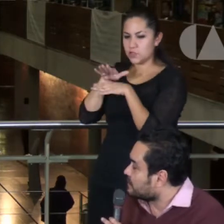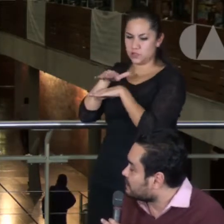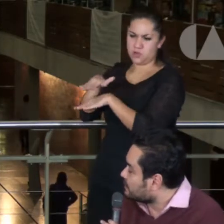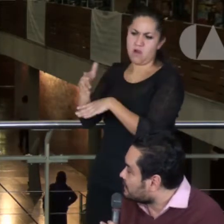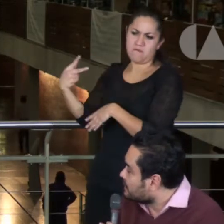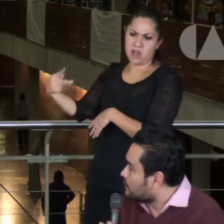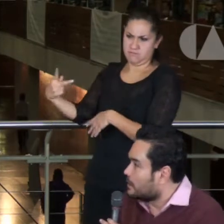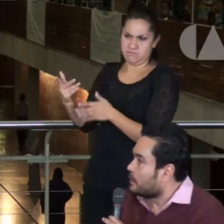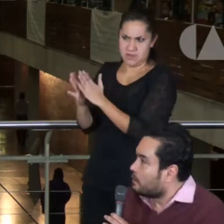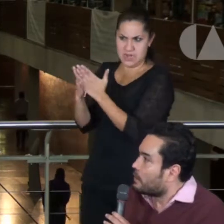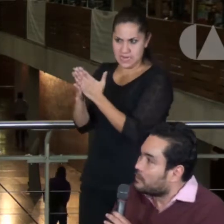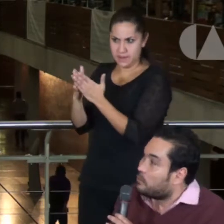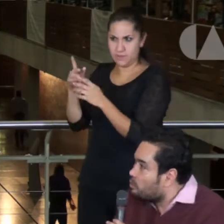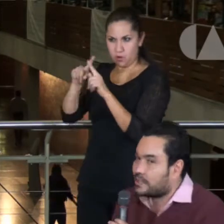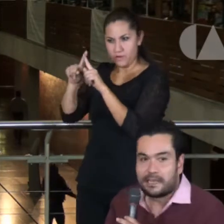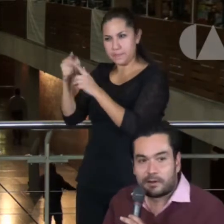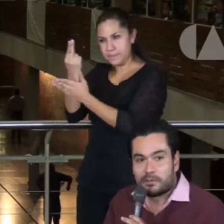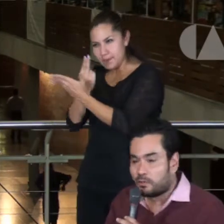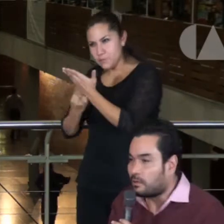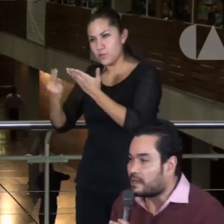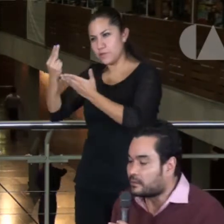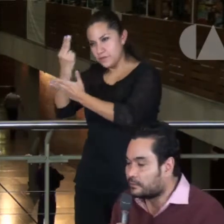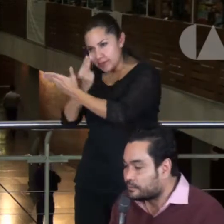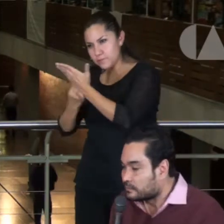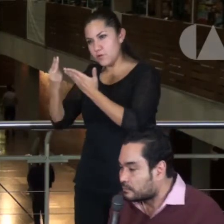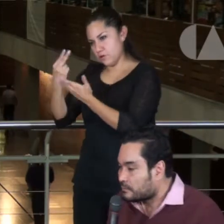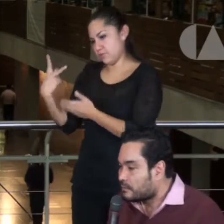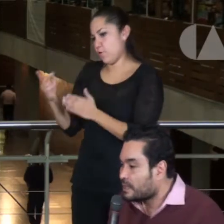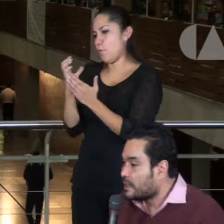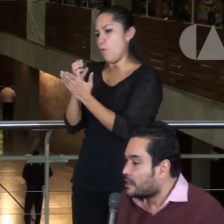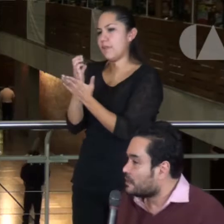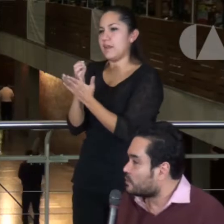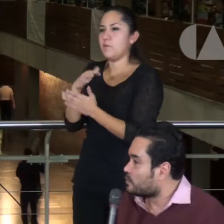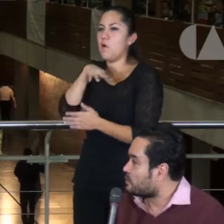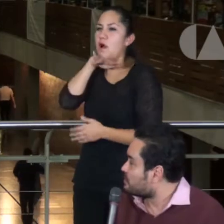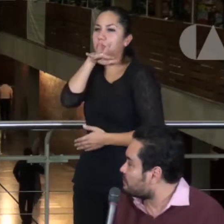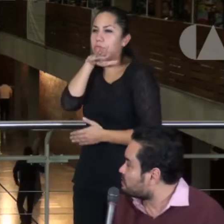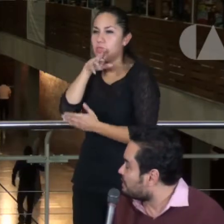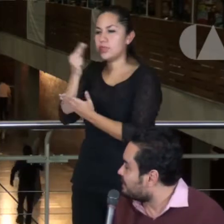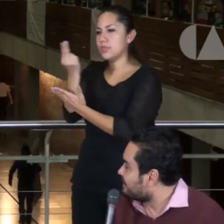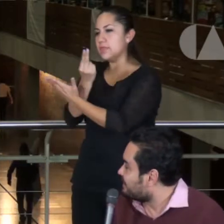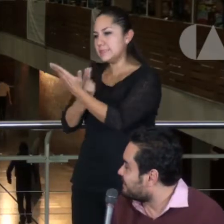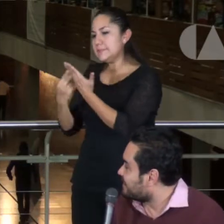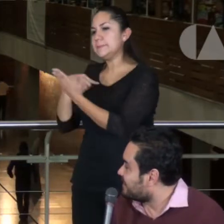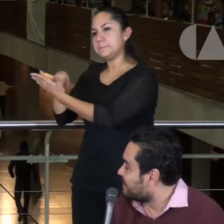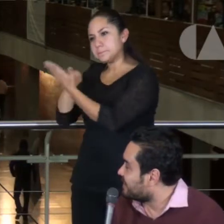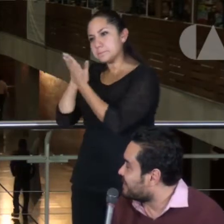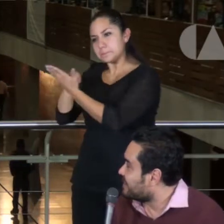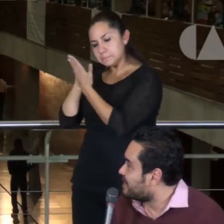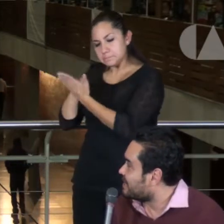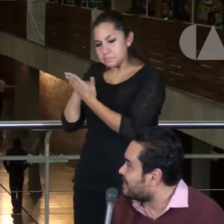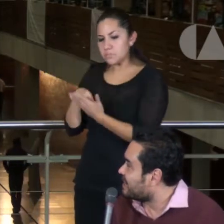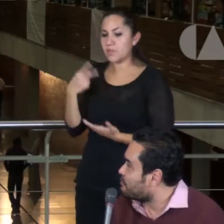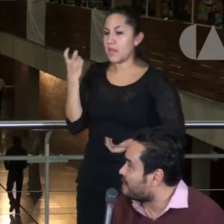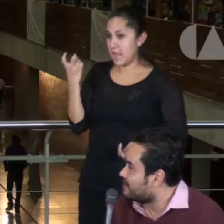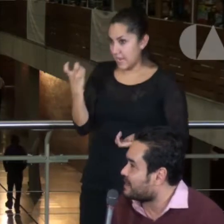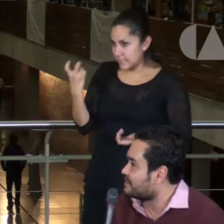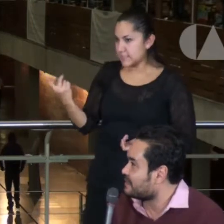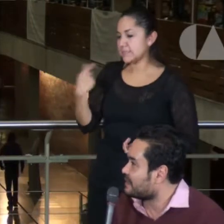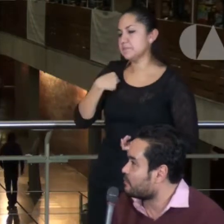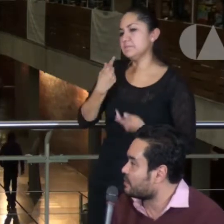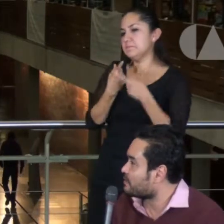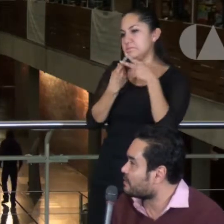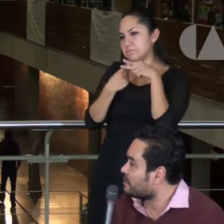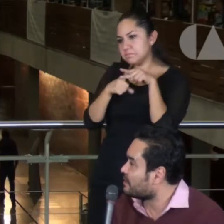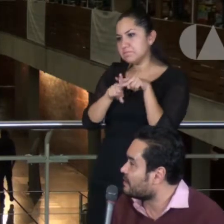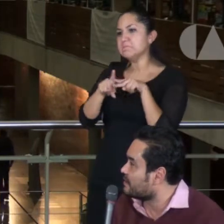este dibujos que tenía con en su cuaderno y entonces pues empezamos a a platicar